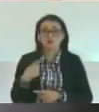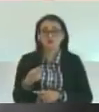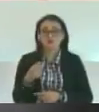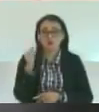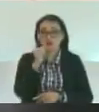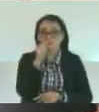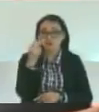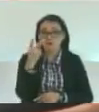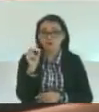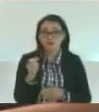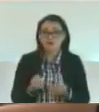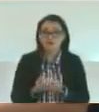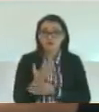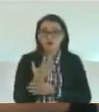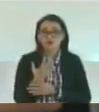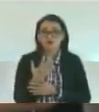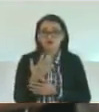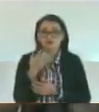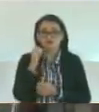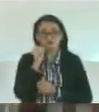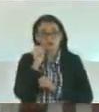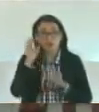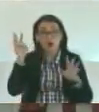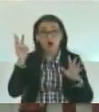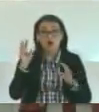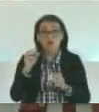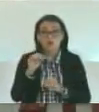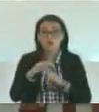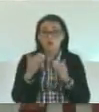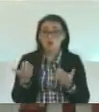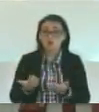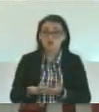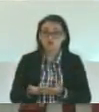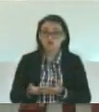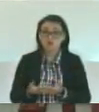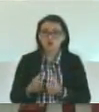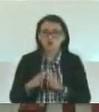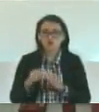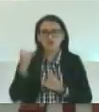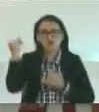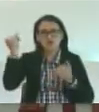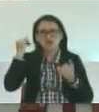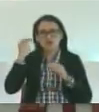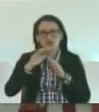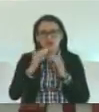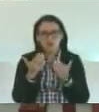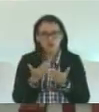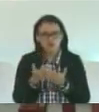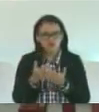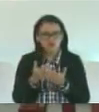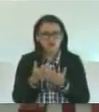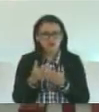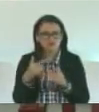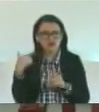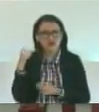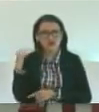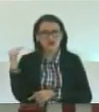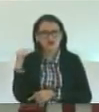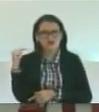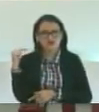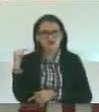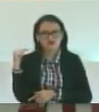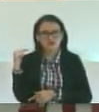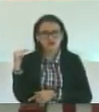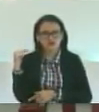domingo 20 de mayo. Va a asombrar el mundo. Y todas esas tesis que hay en el mundo, todas esas cosas,